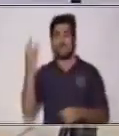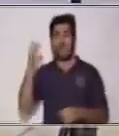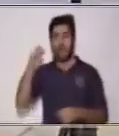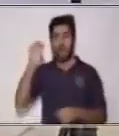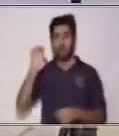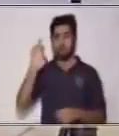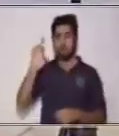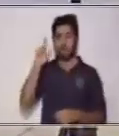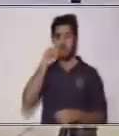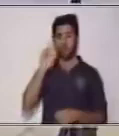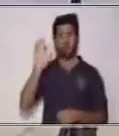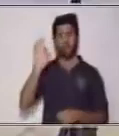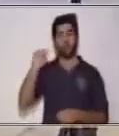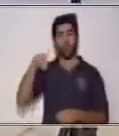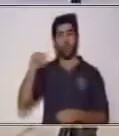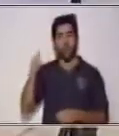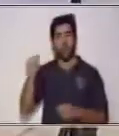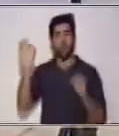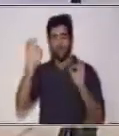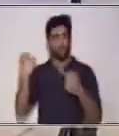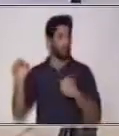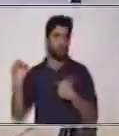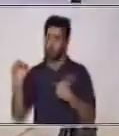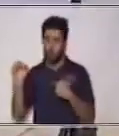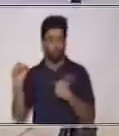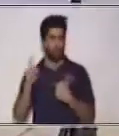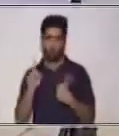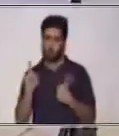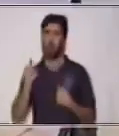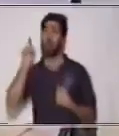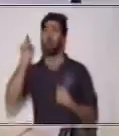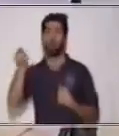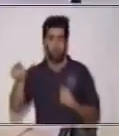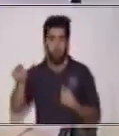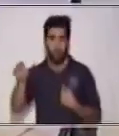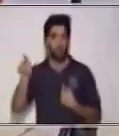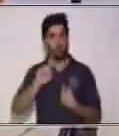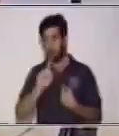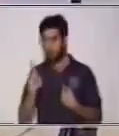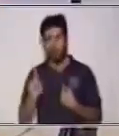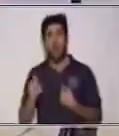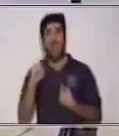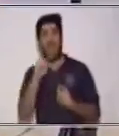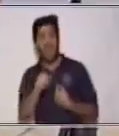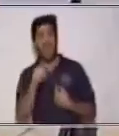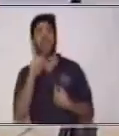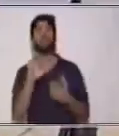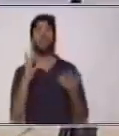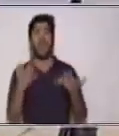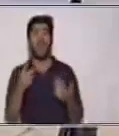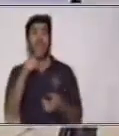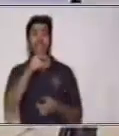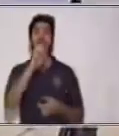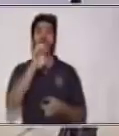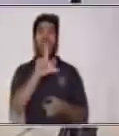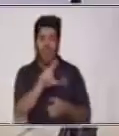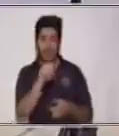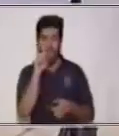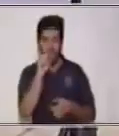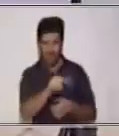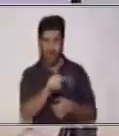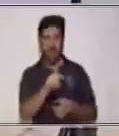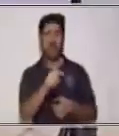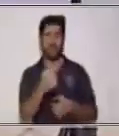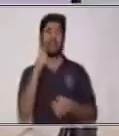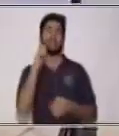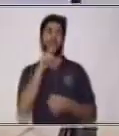que no seré yo, primera persona, no serás tú, sino que va a ser él. Recordemos,